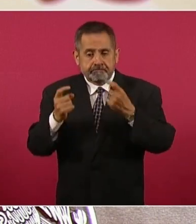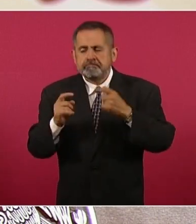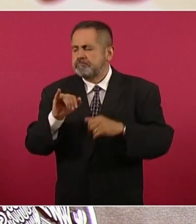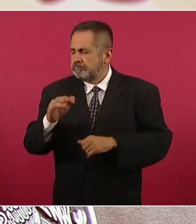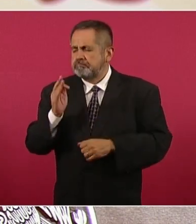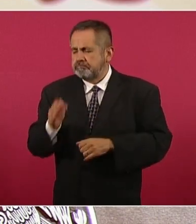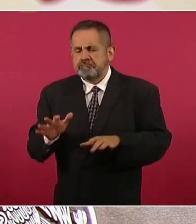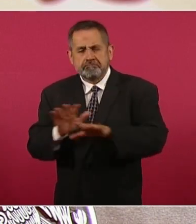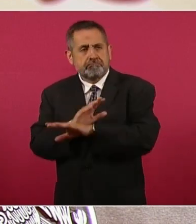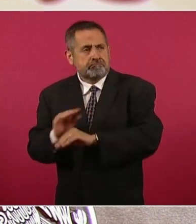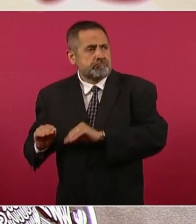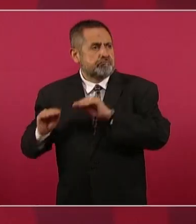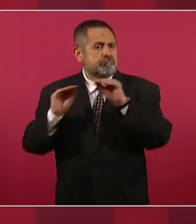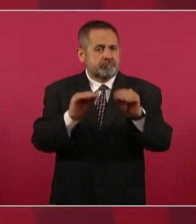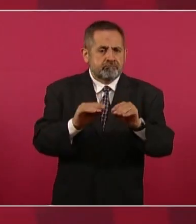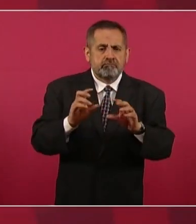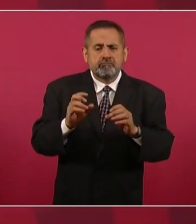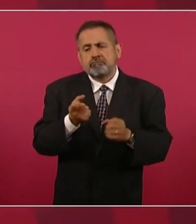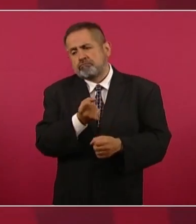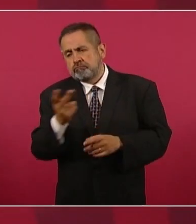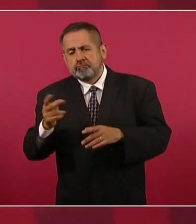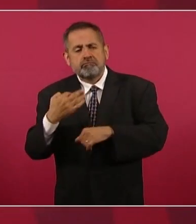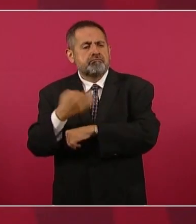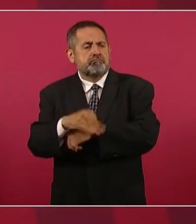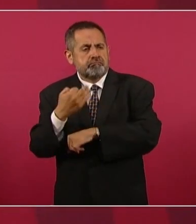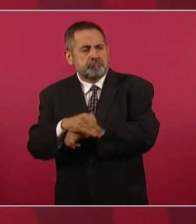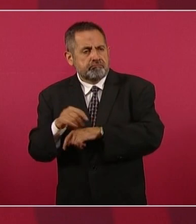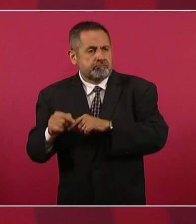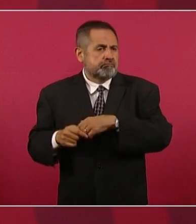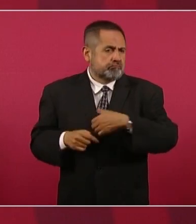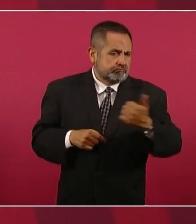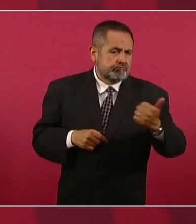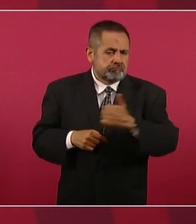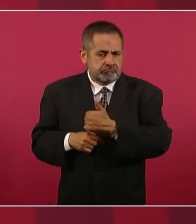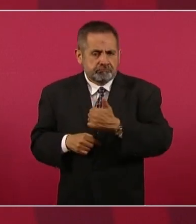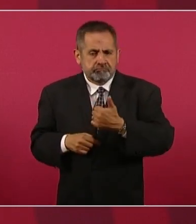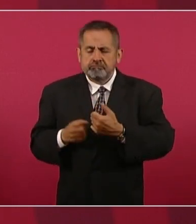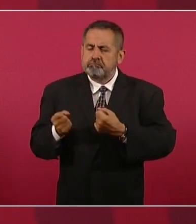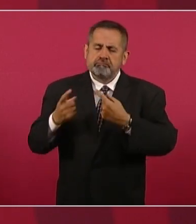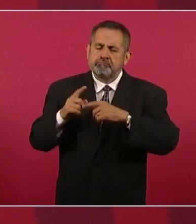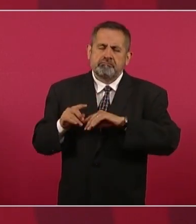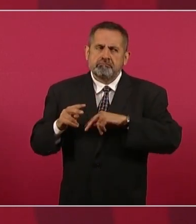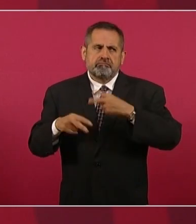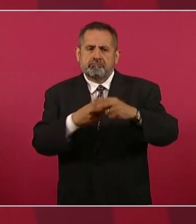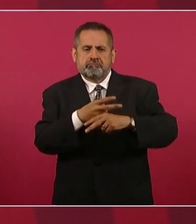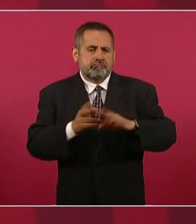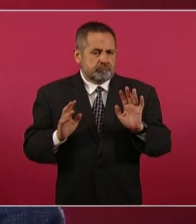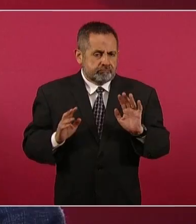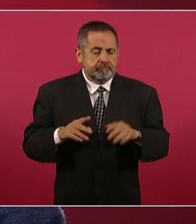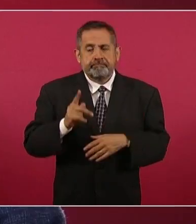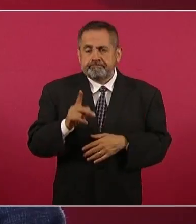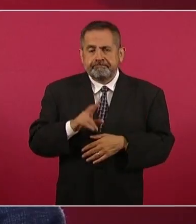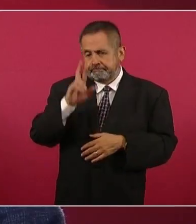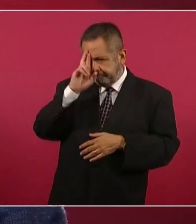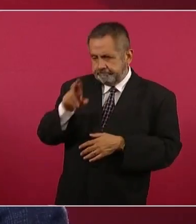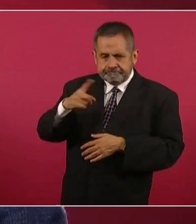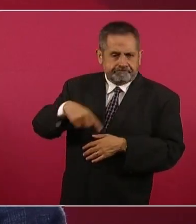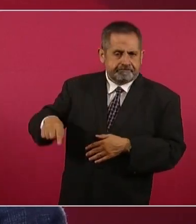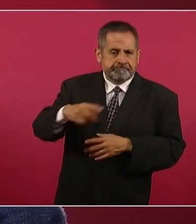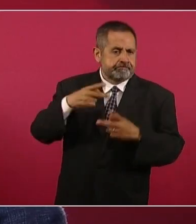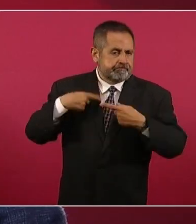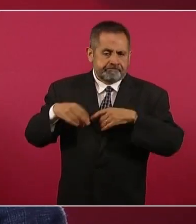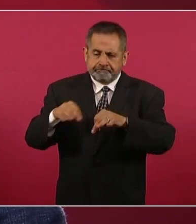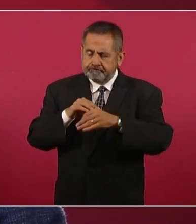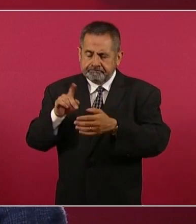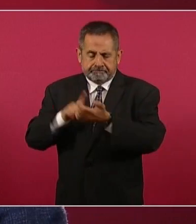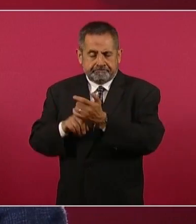ahí, otros temporalmente, pero la situación de respeto para todos los trabajadores se ha mantenido y desde luego para los